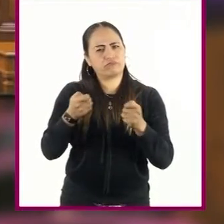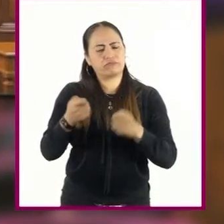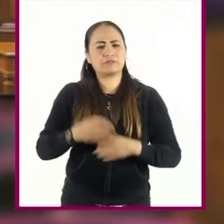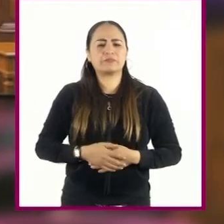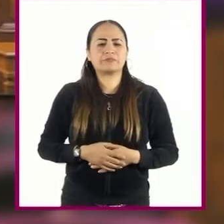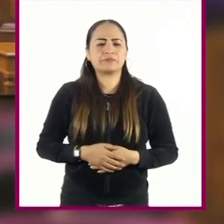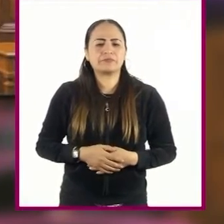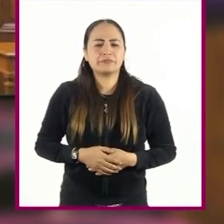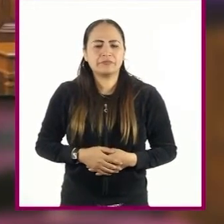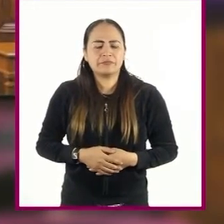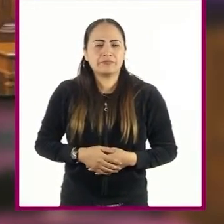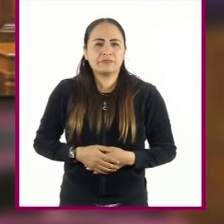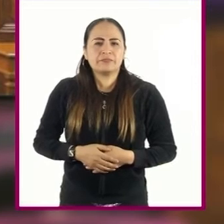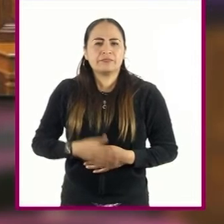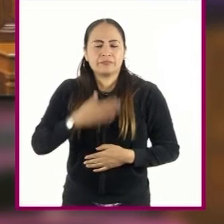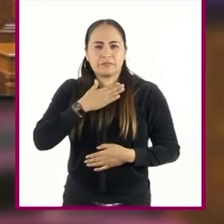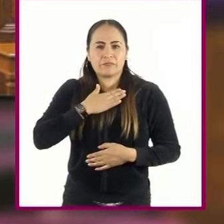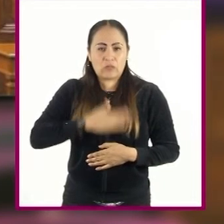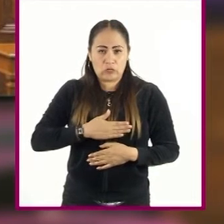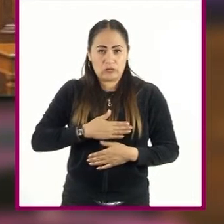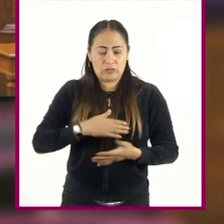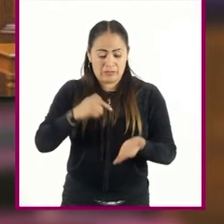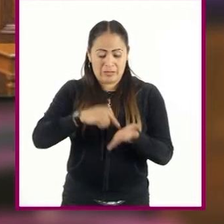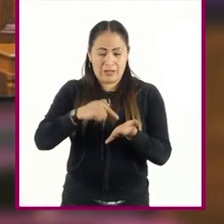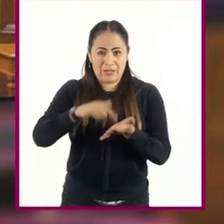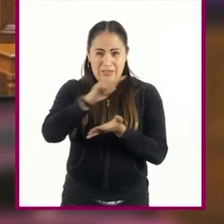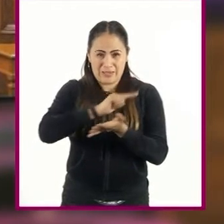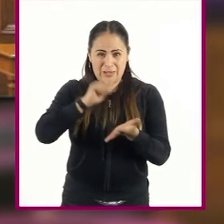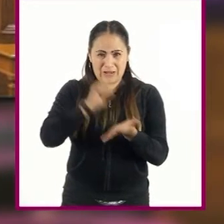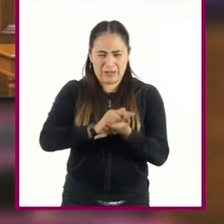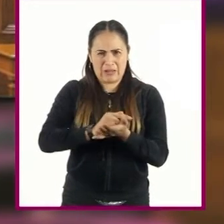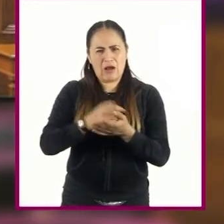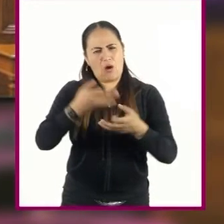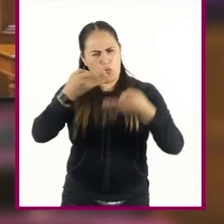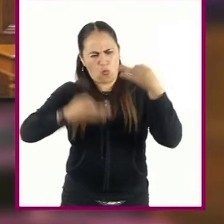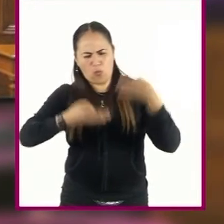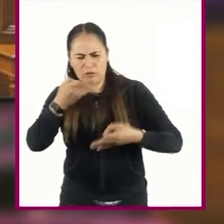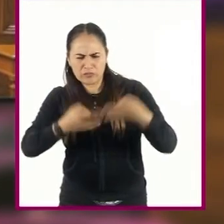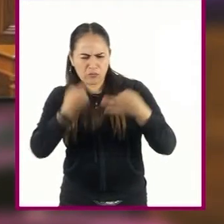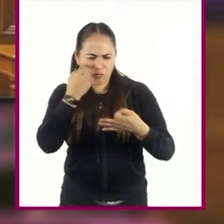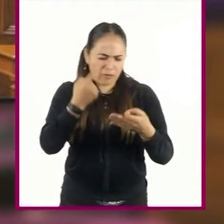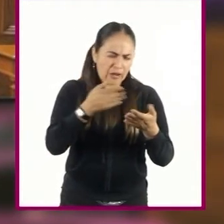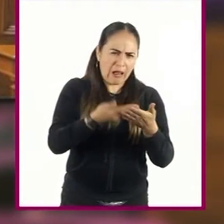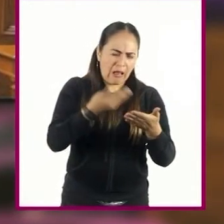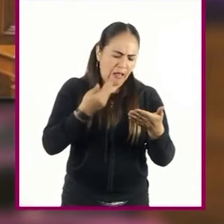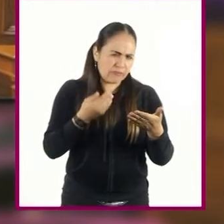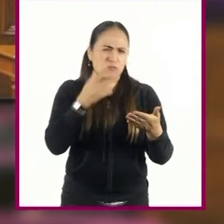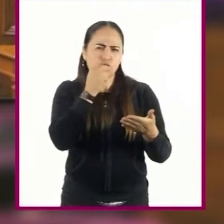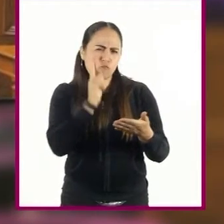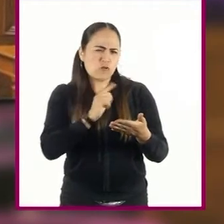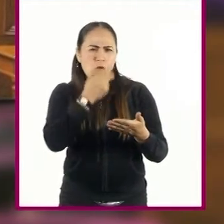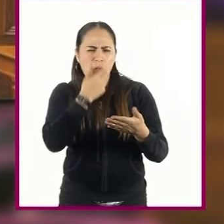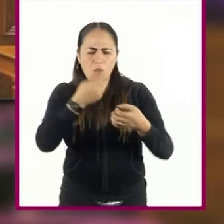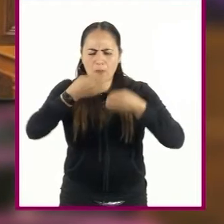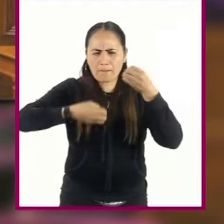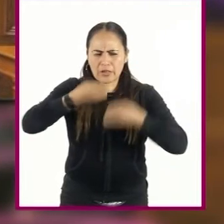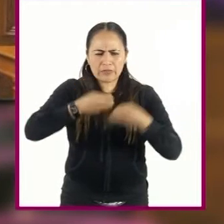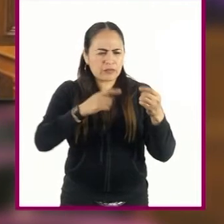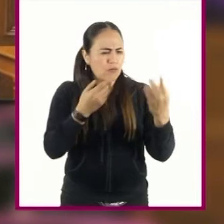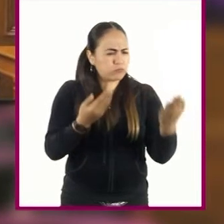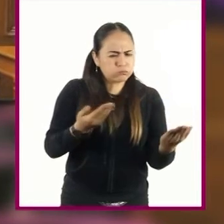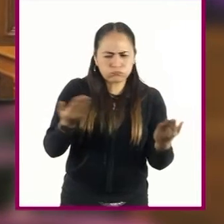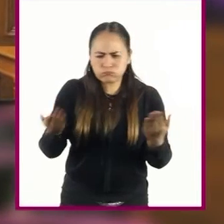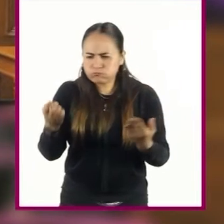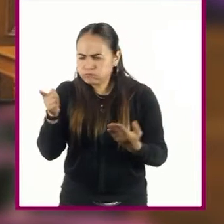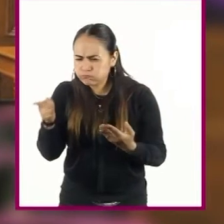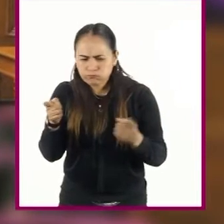La justicia legal está presente al momento de dictar sentencia en un juicio. La o el juez, después de haber oído a las partes